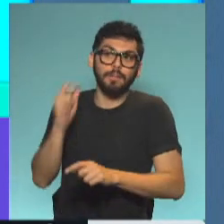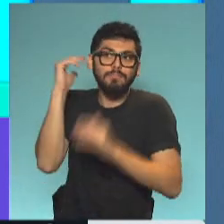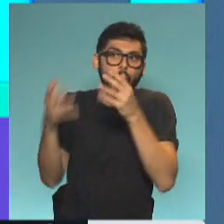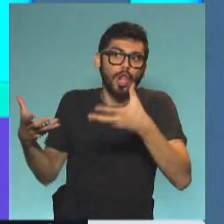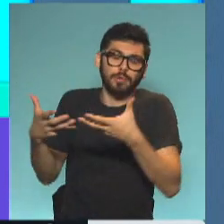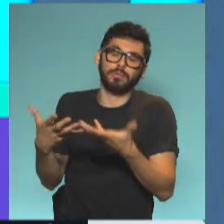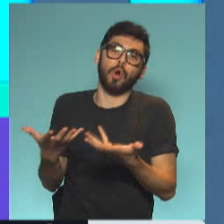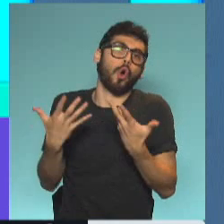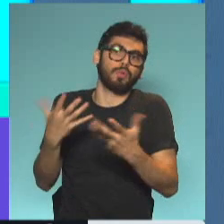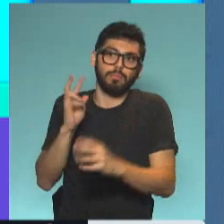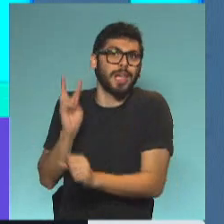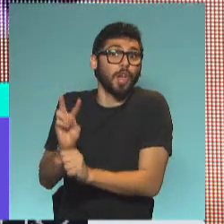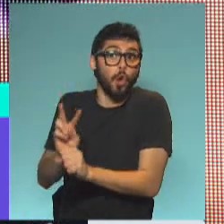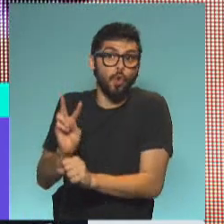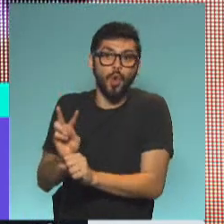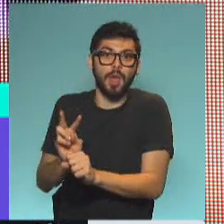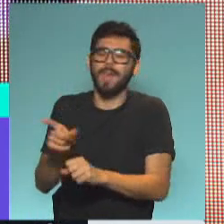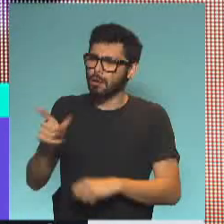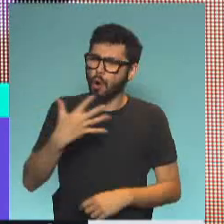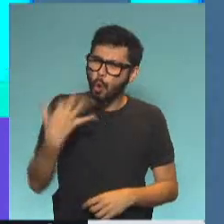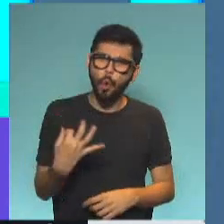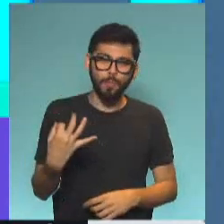adultos mayores llevan adelante